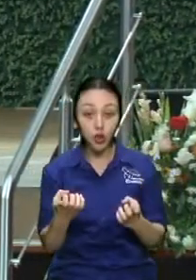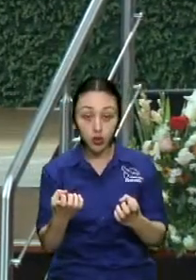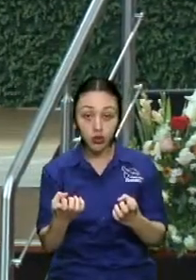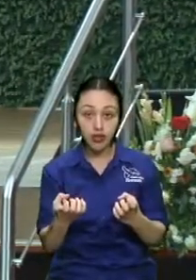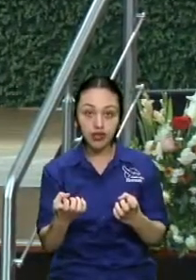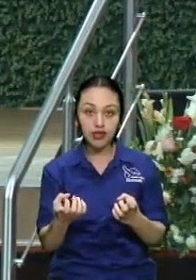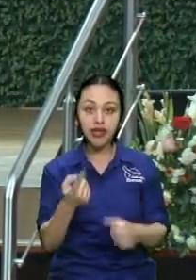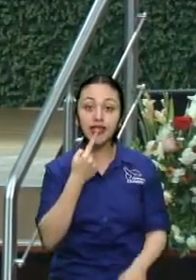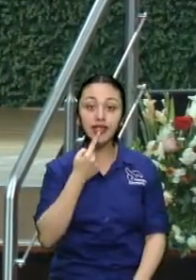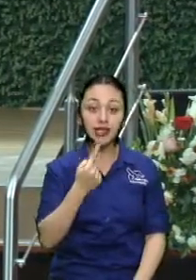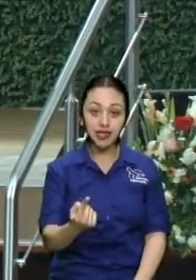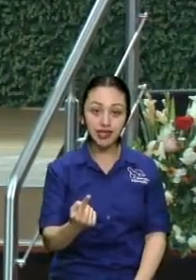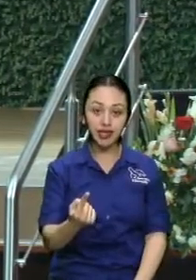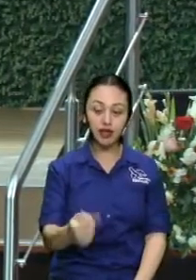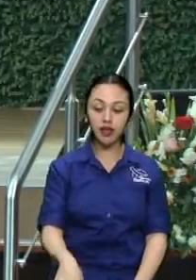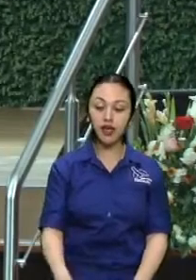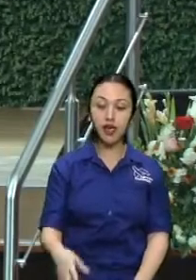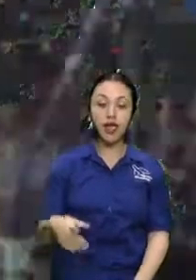en mi nombre.